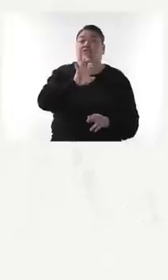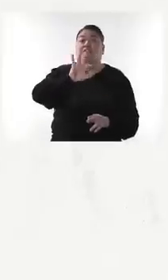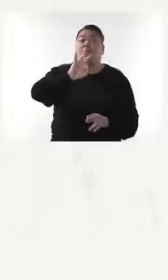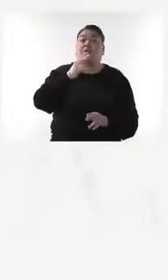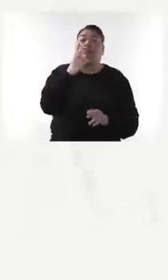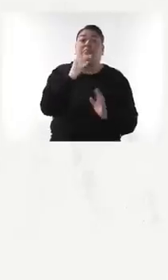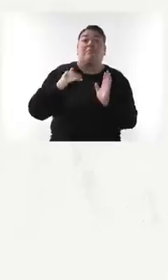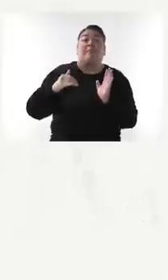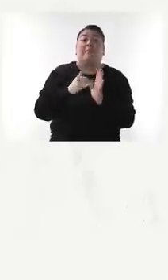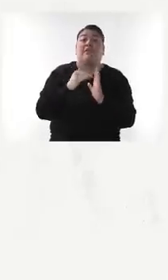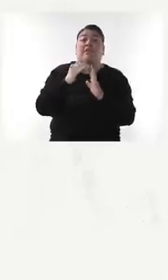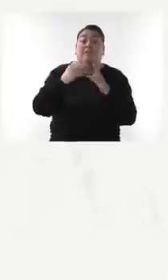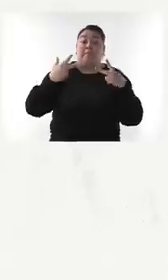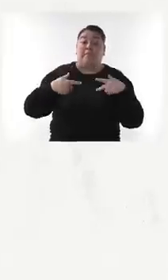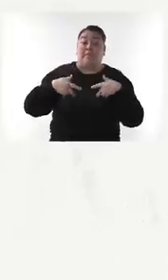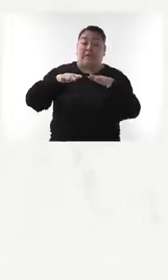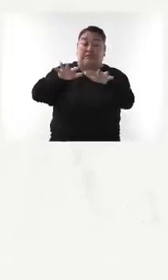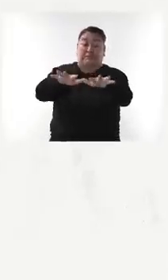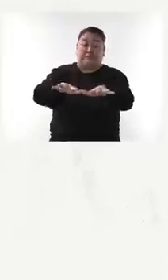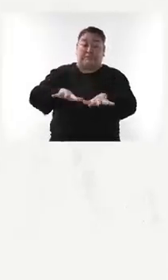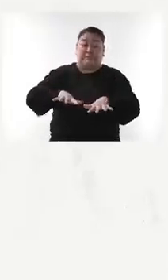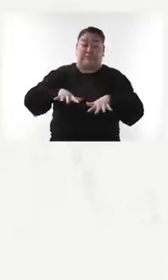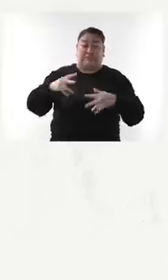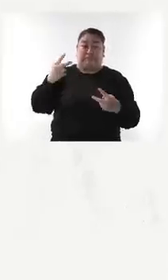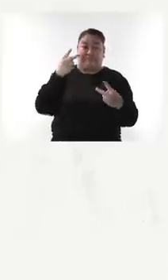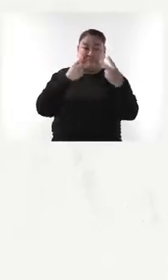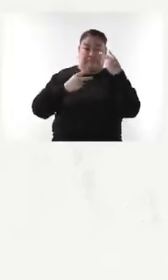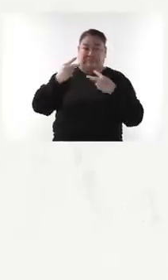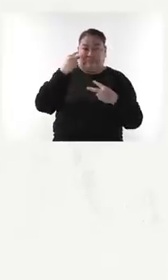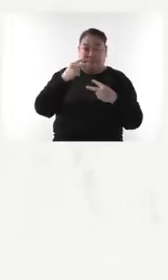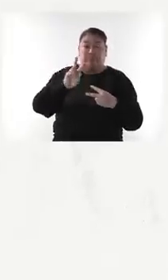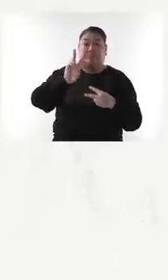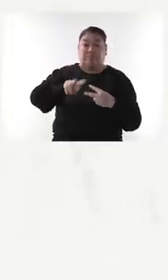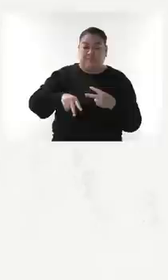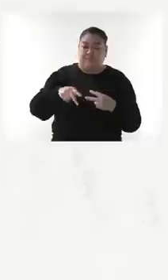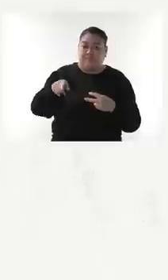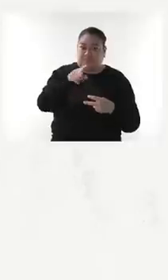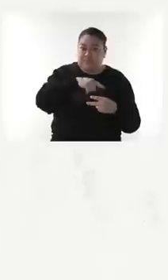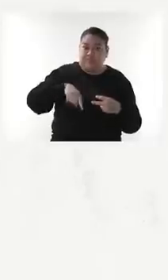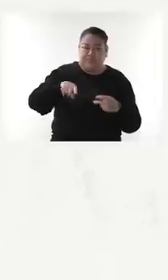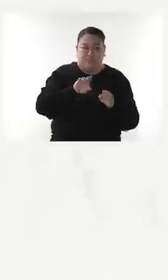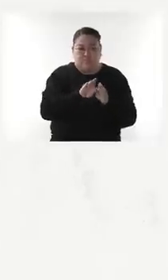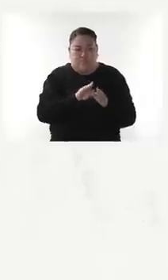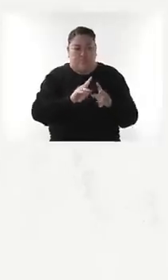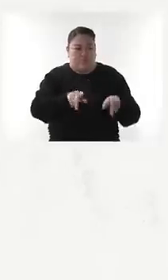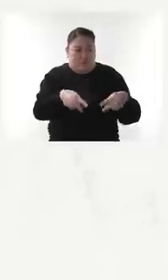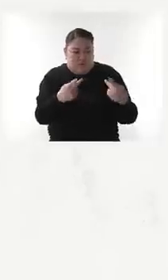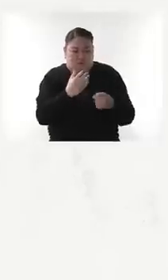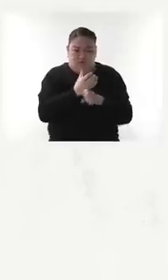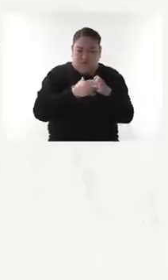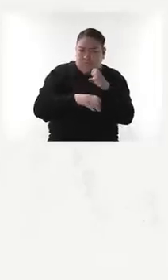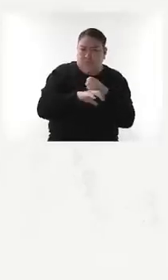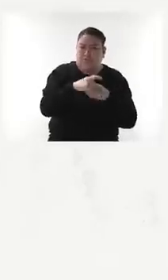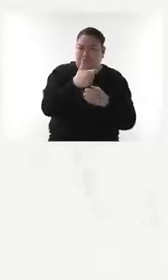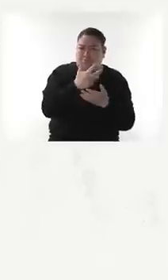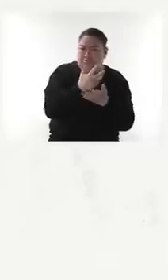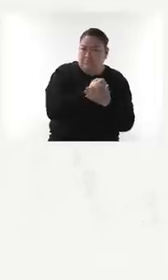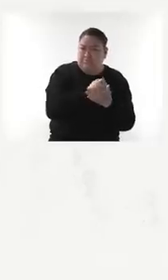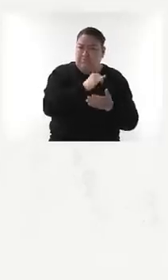de aficionados en televisión. Hemos visto que hemos modernizado la forma de comercializar nuestros productos y